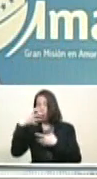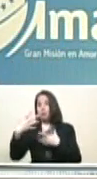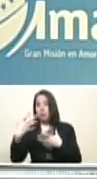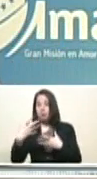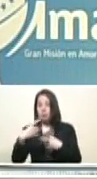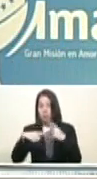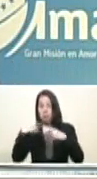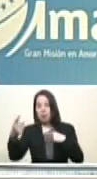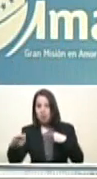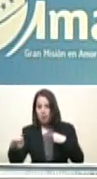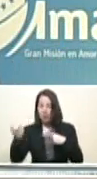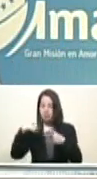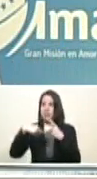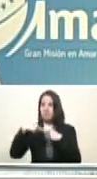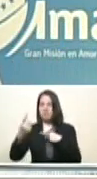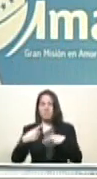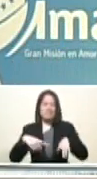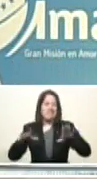a quien me las lanza.